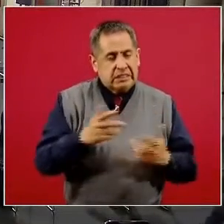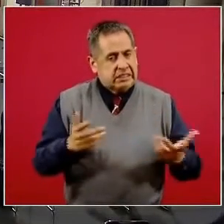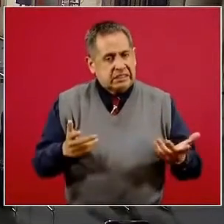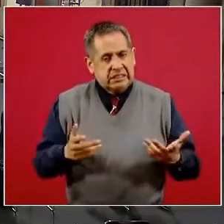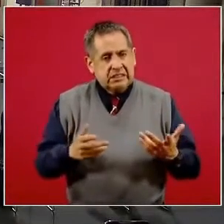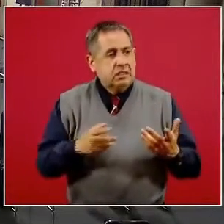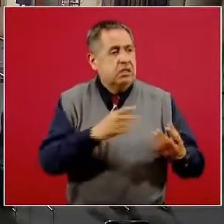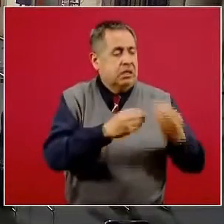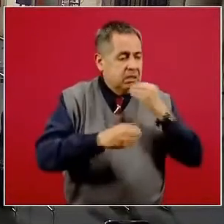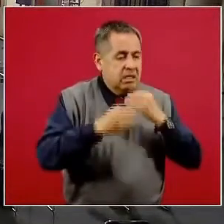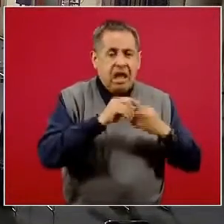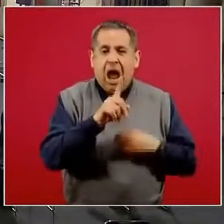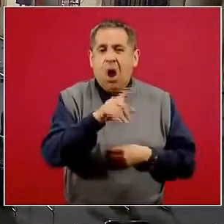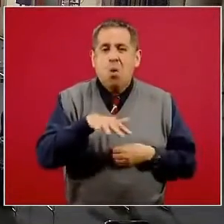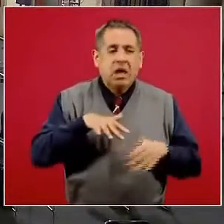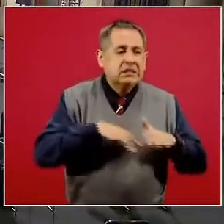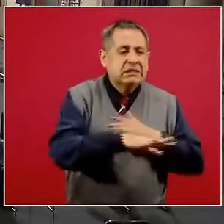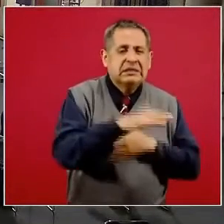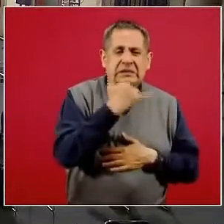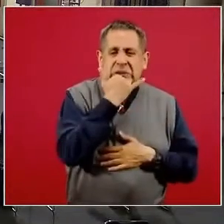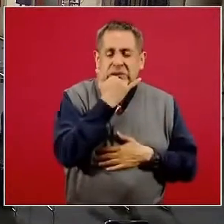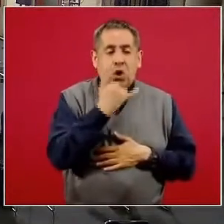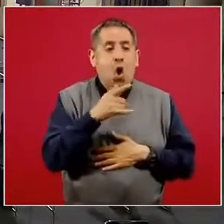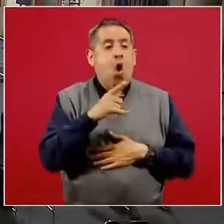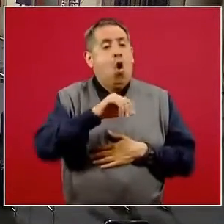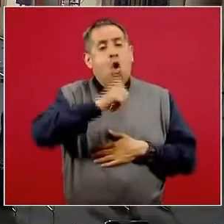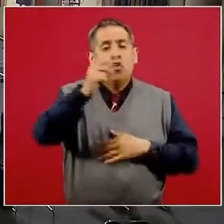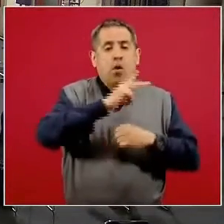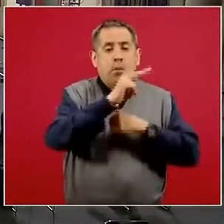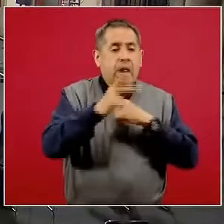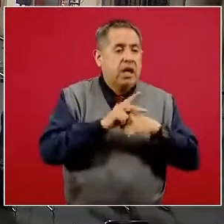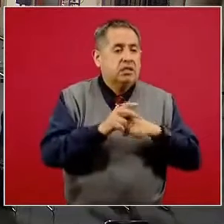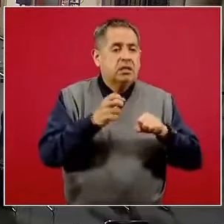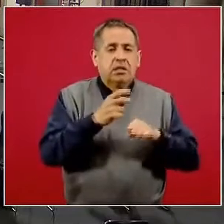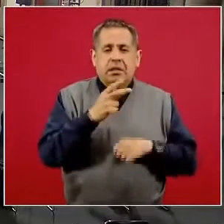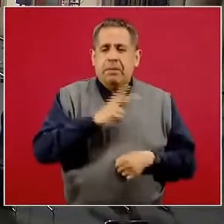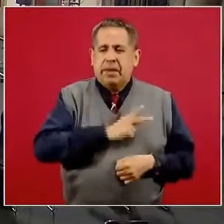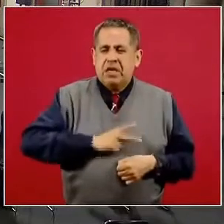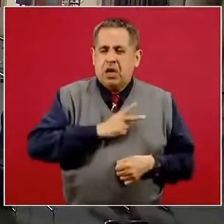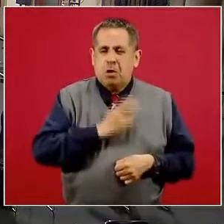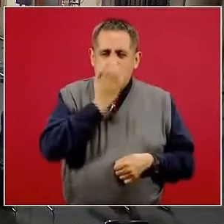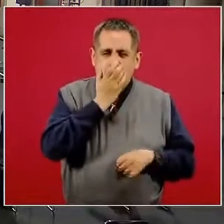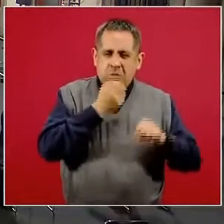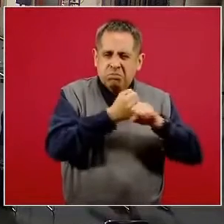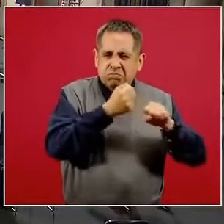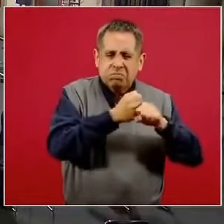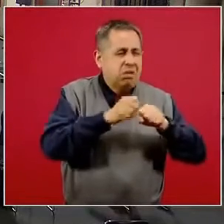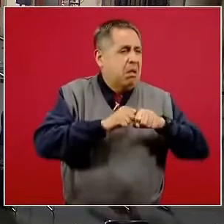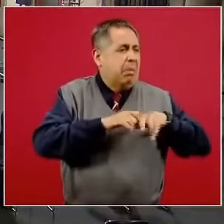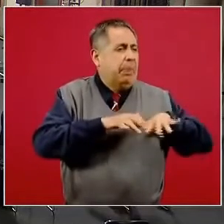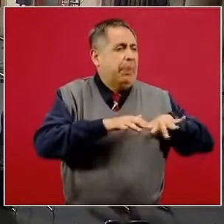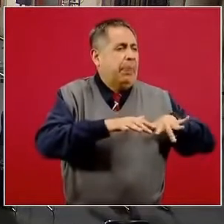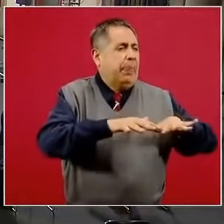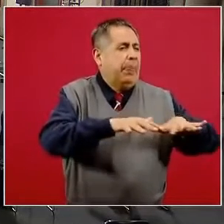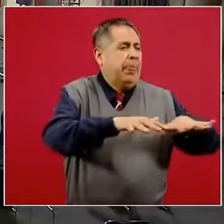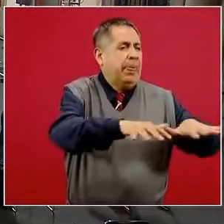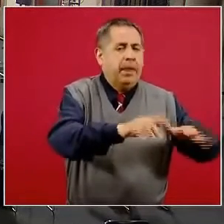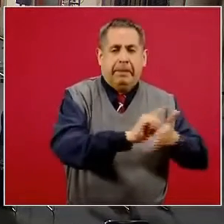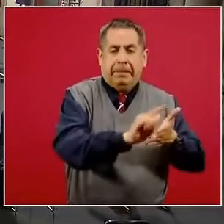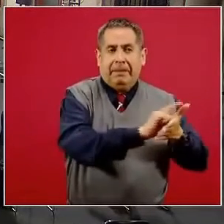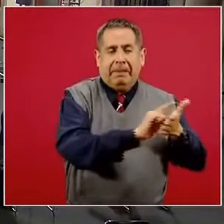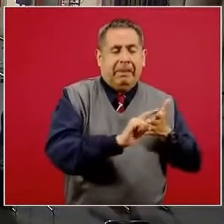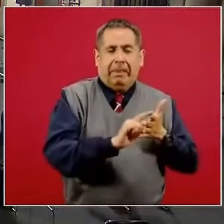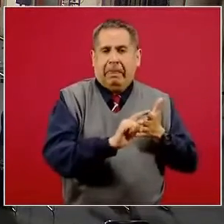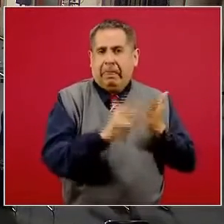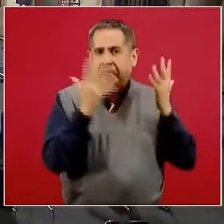de intoxicación del agua, por plaguicidas en países sobre todo desarrollados, pero también en países que tienen una